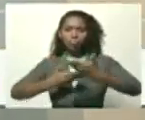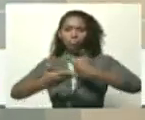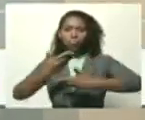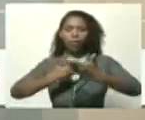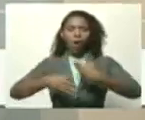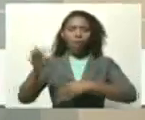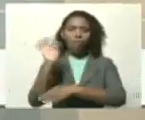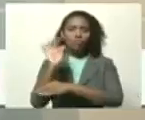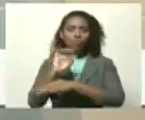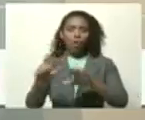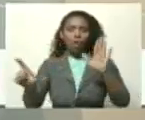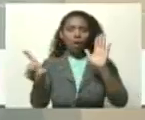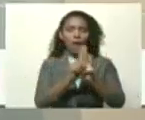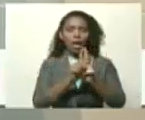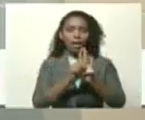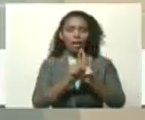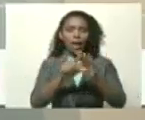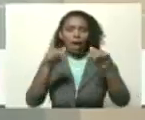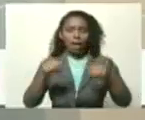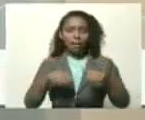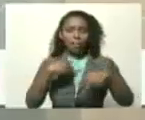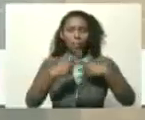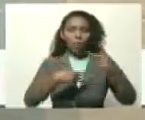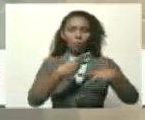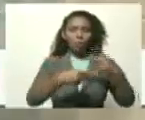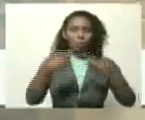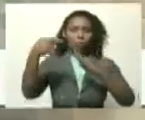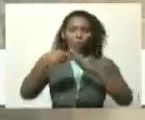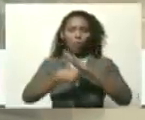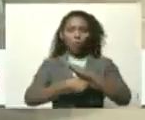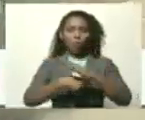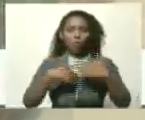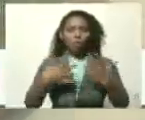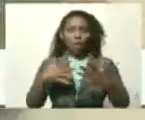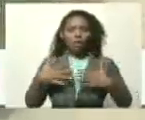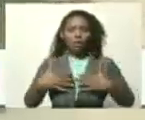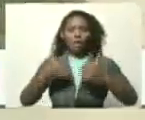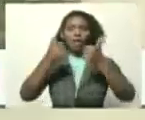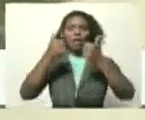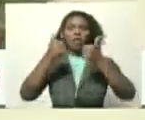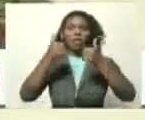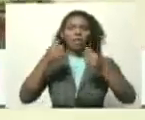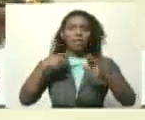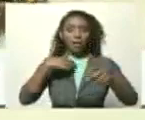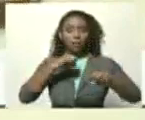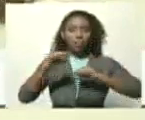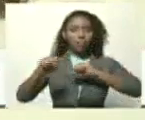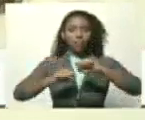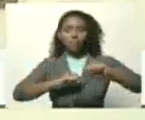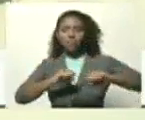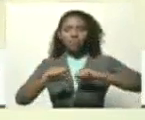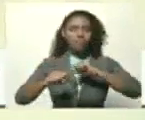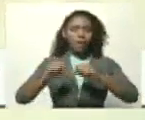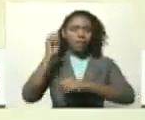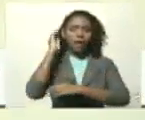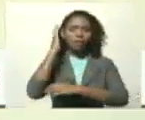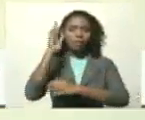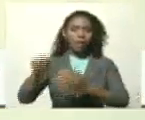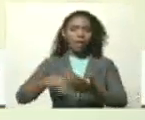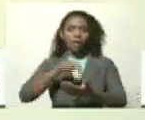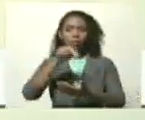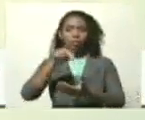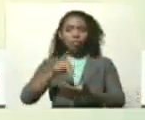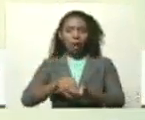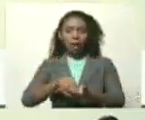función legislativa en este proceso profundo de rescate de la acción de la Asamblea Nacional,